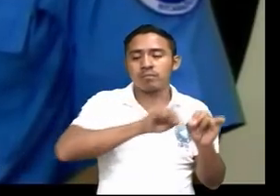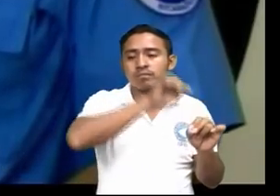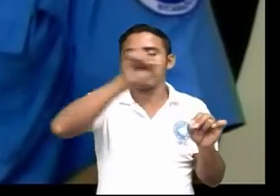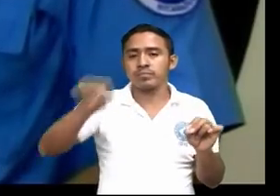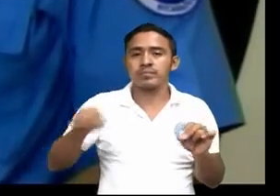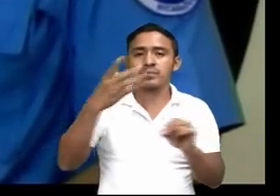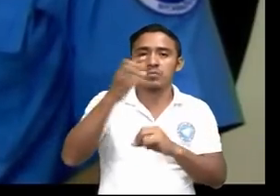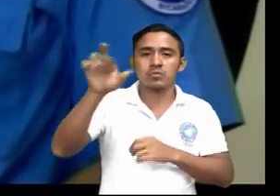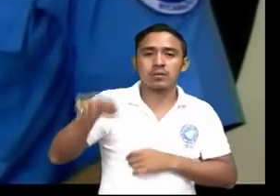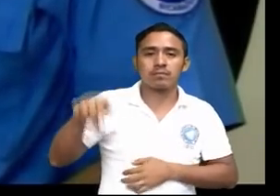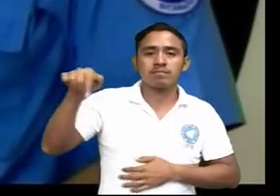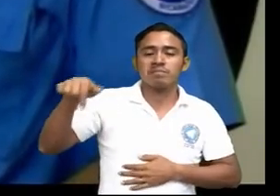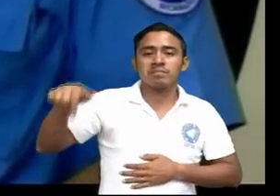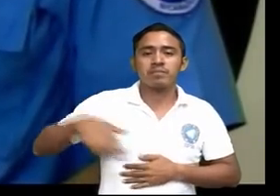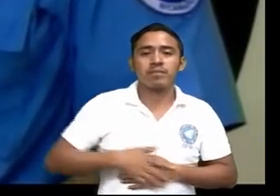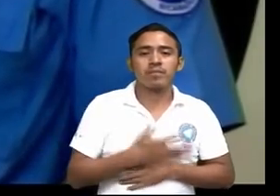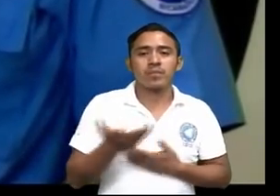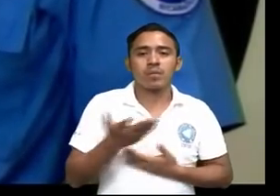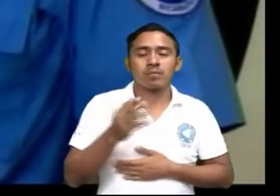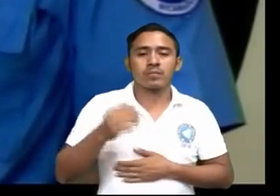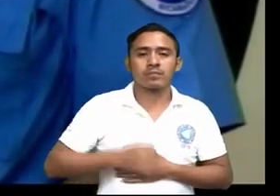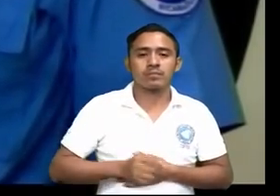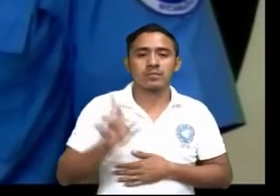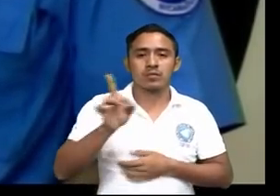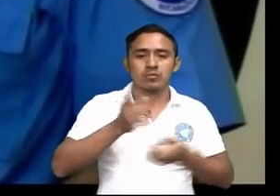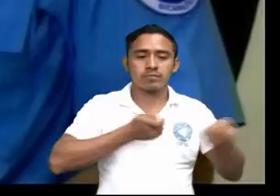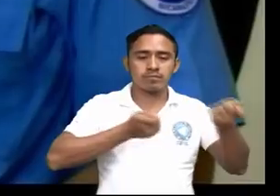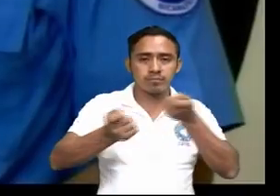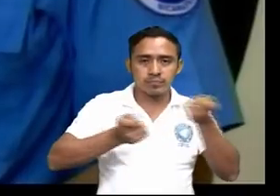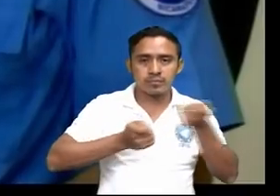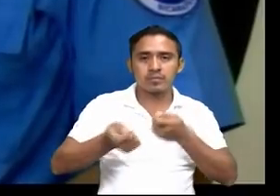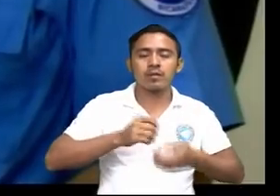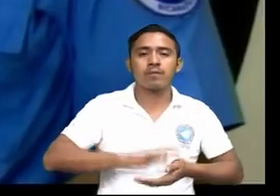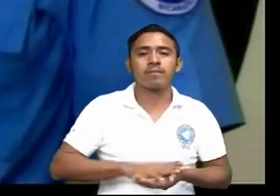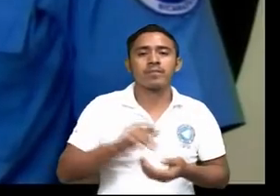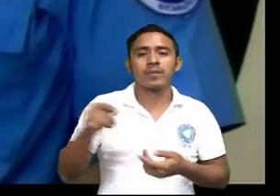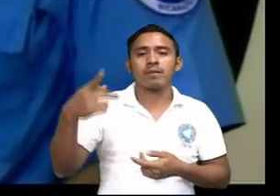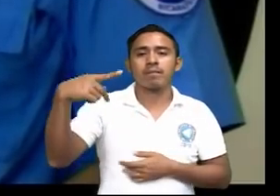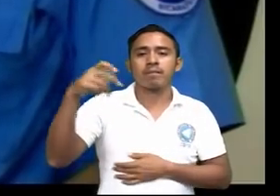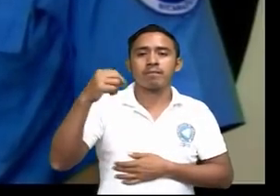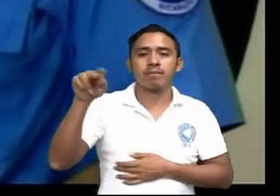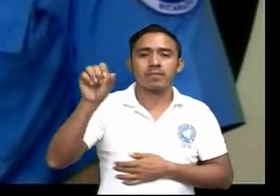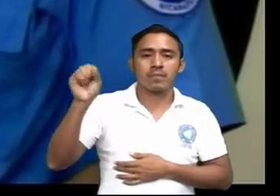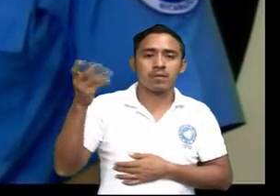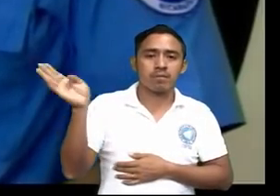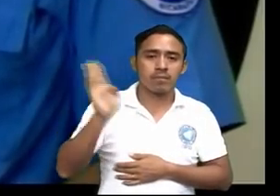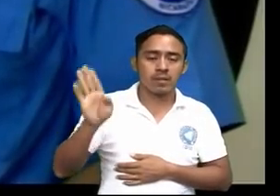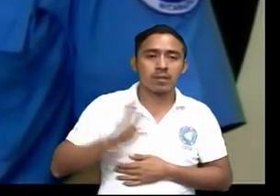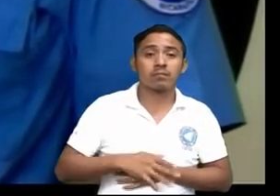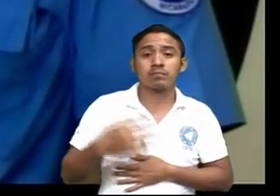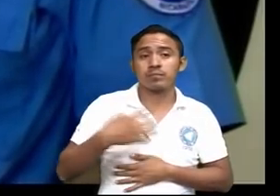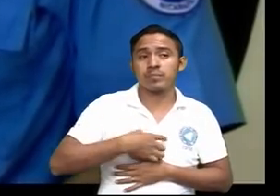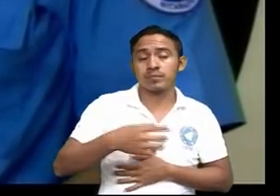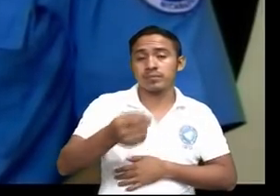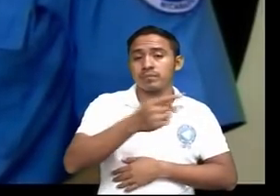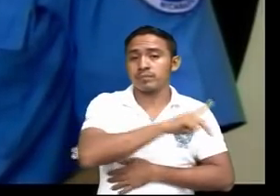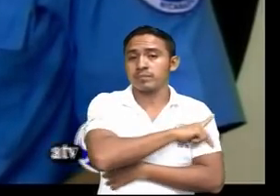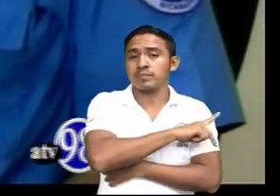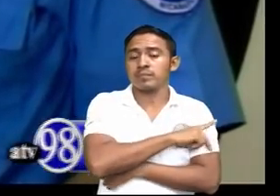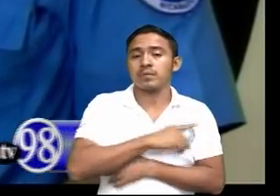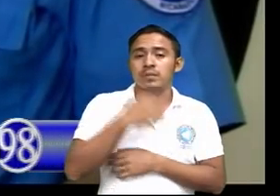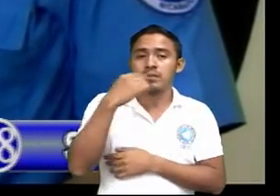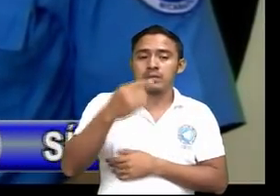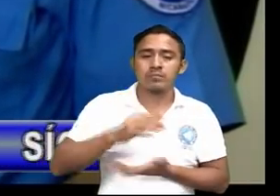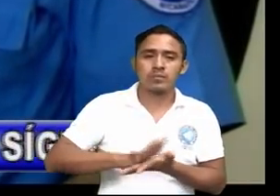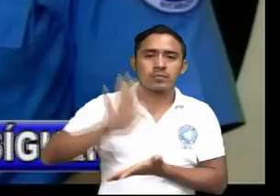autoridades costarricenses a través del puesto de control de frontera de Peñas Blancas. Nuestra institución policial reitera